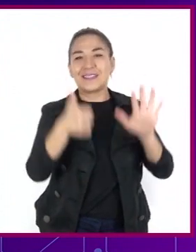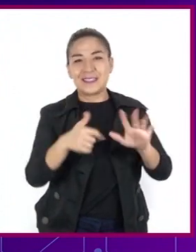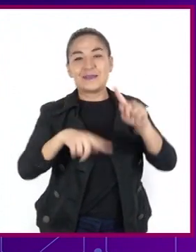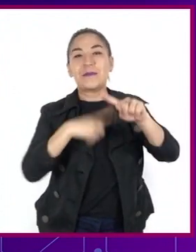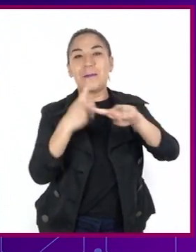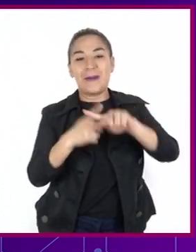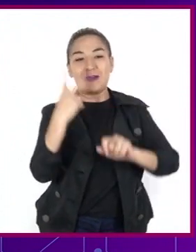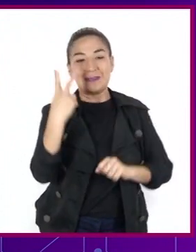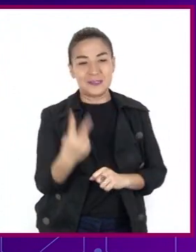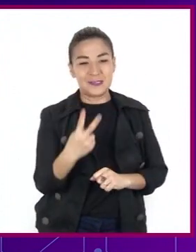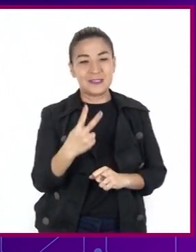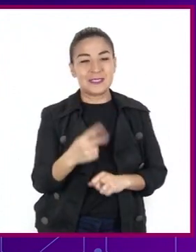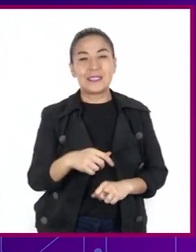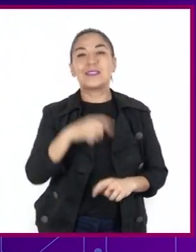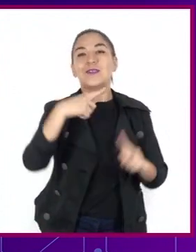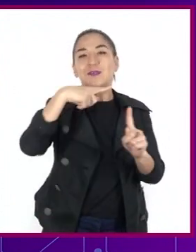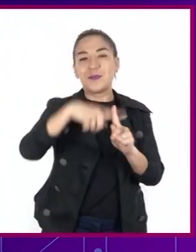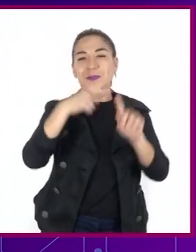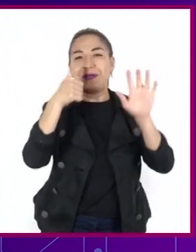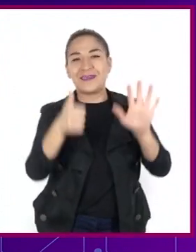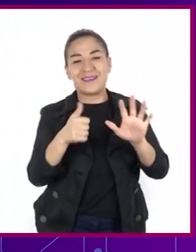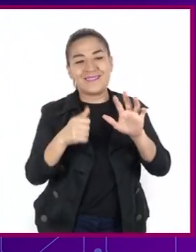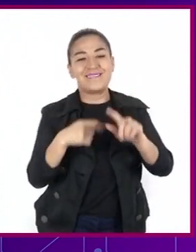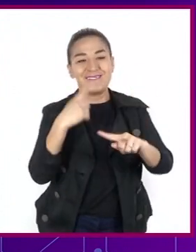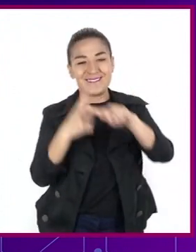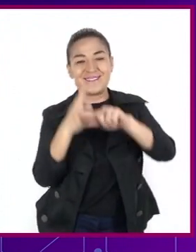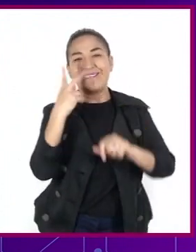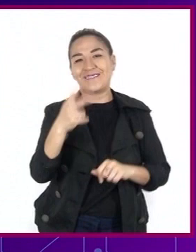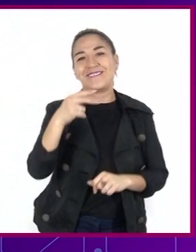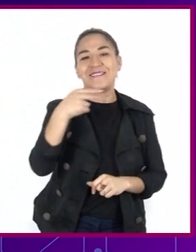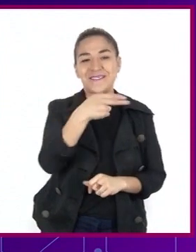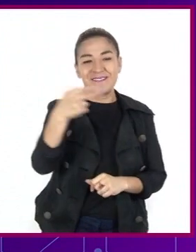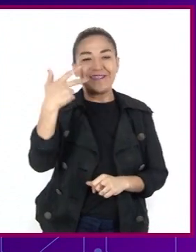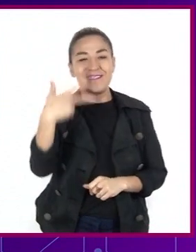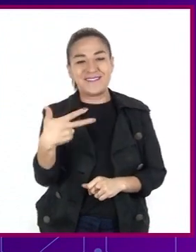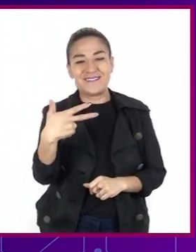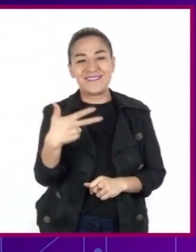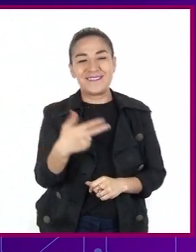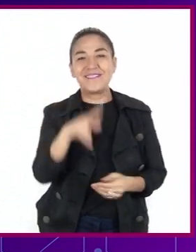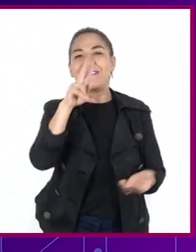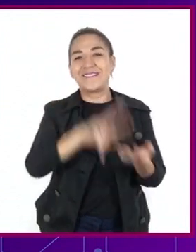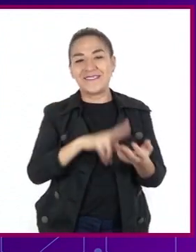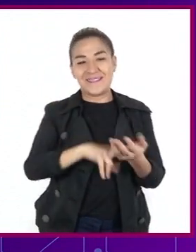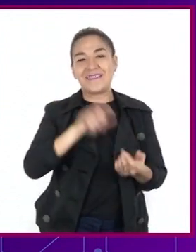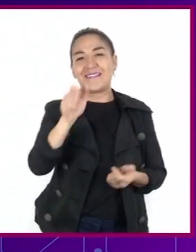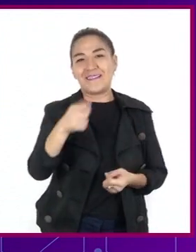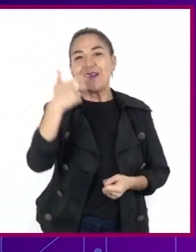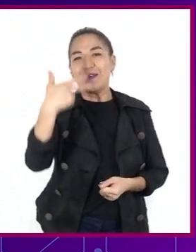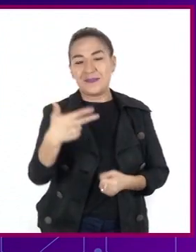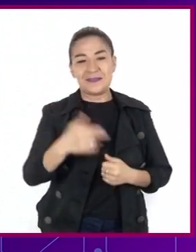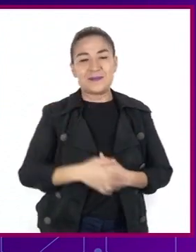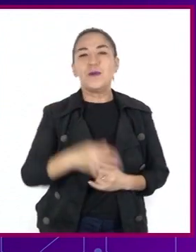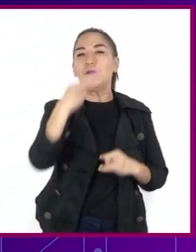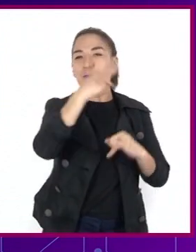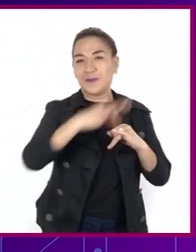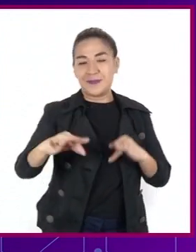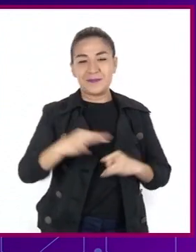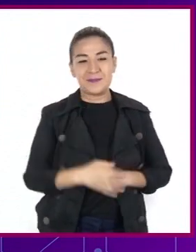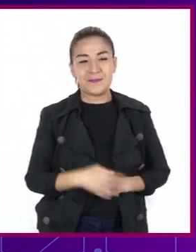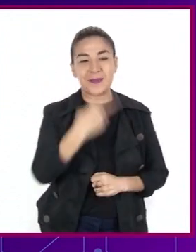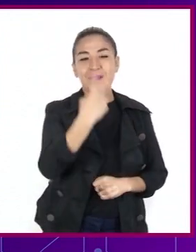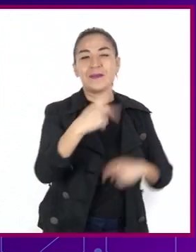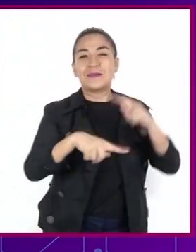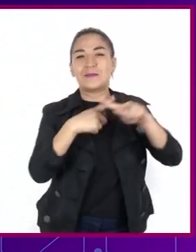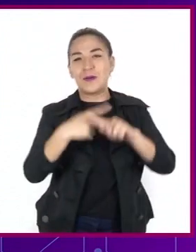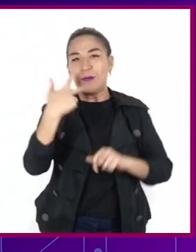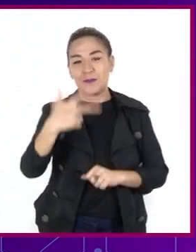2. La suma de 6 más 2 es igual a 8. Entonces tenemos que 2 va a multiplicar a 8. Finalmente, 2 por 8 es